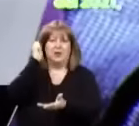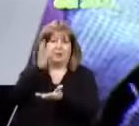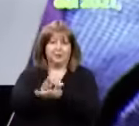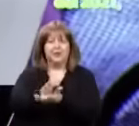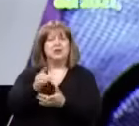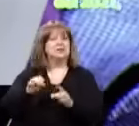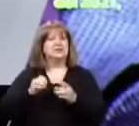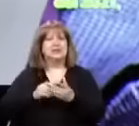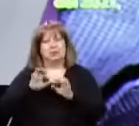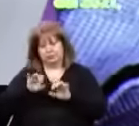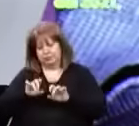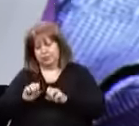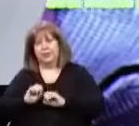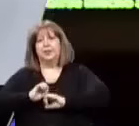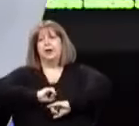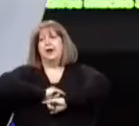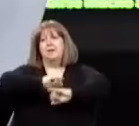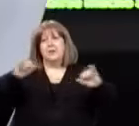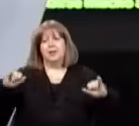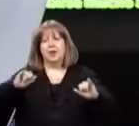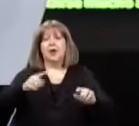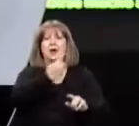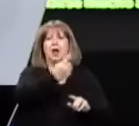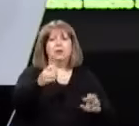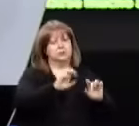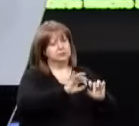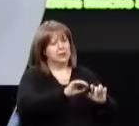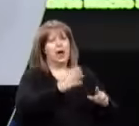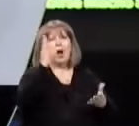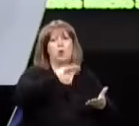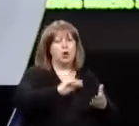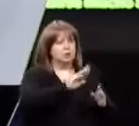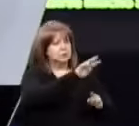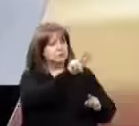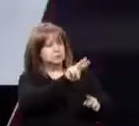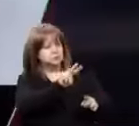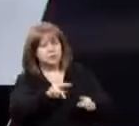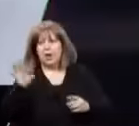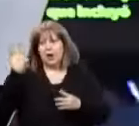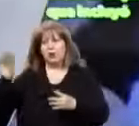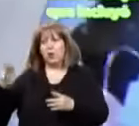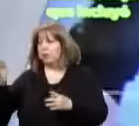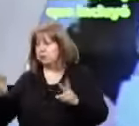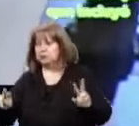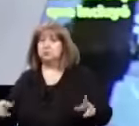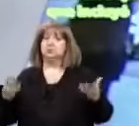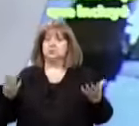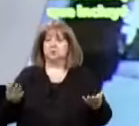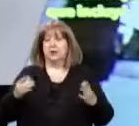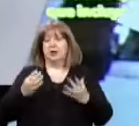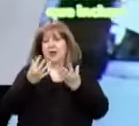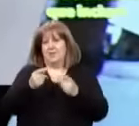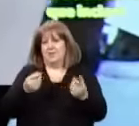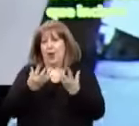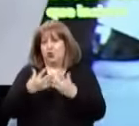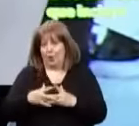lo que consideraron los jueces ante estas dos mujeres que la verdad han sido señaladas como las autoras materiales